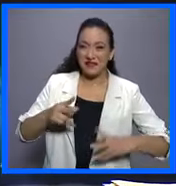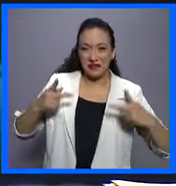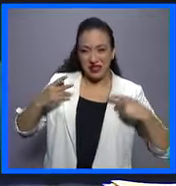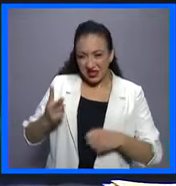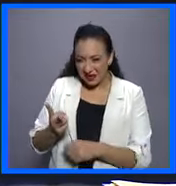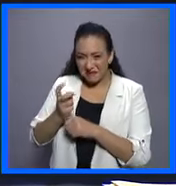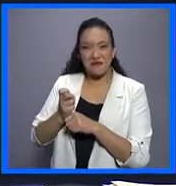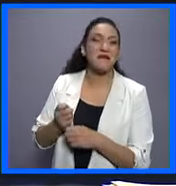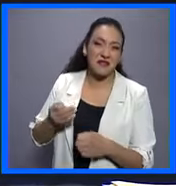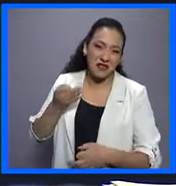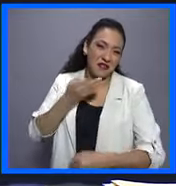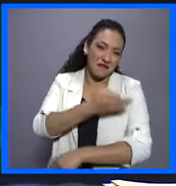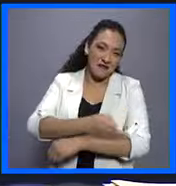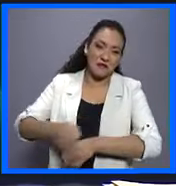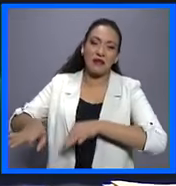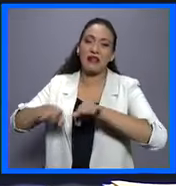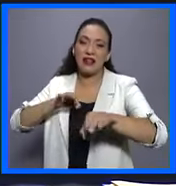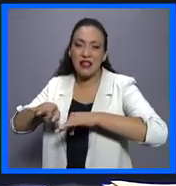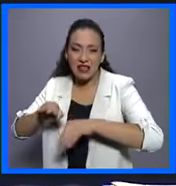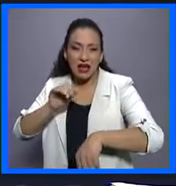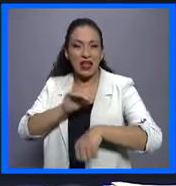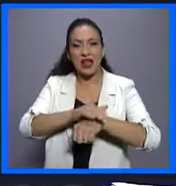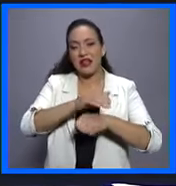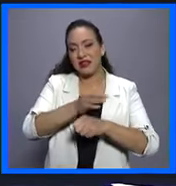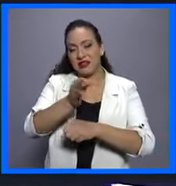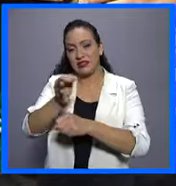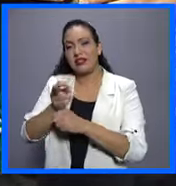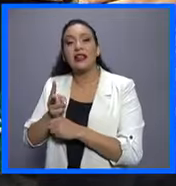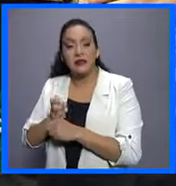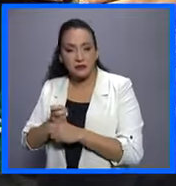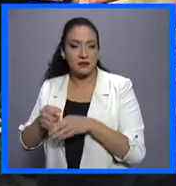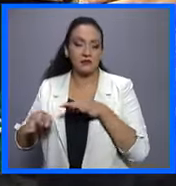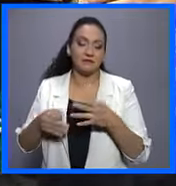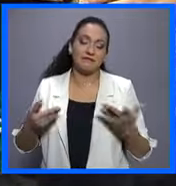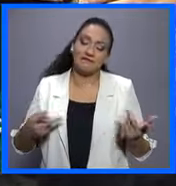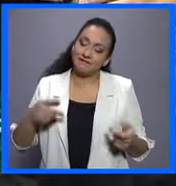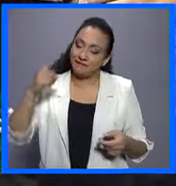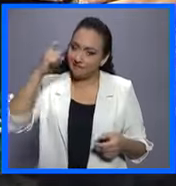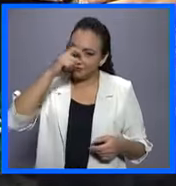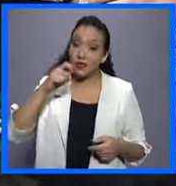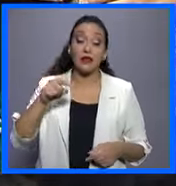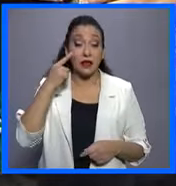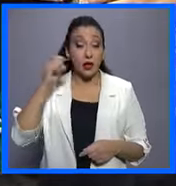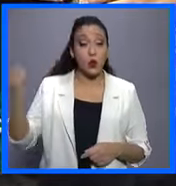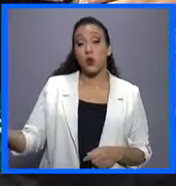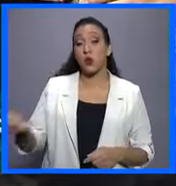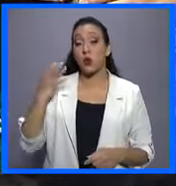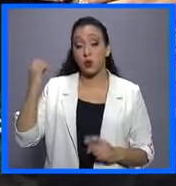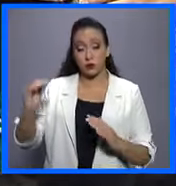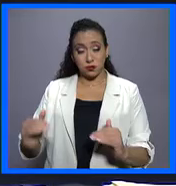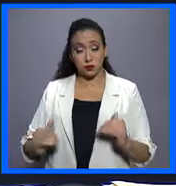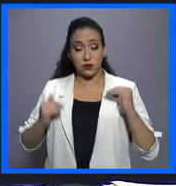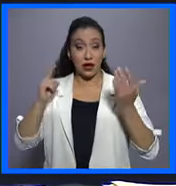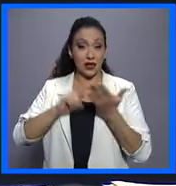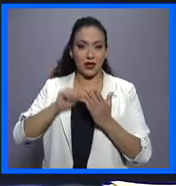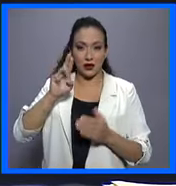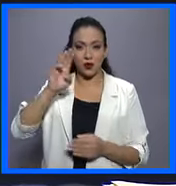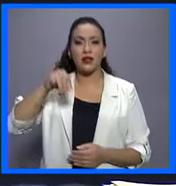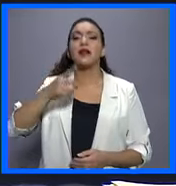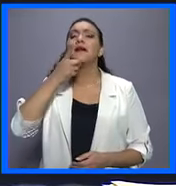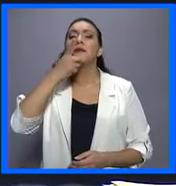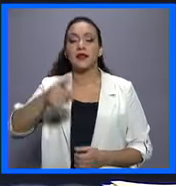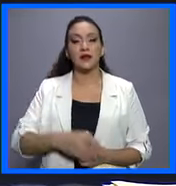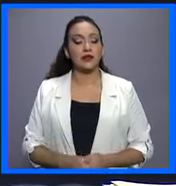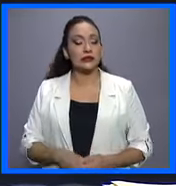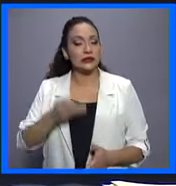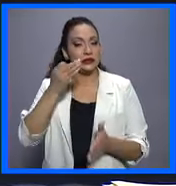impunidad, aseguró el ministro Irving Espinosa Betanzo. Al impartir una conferencia magistral en la UNAM, dijo que también